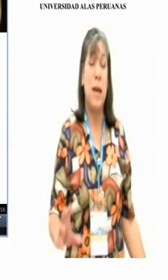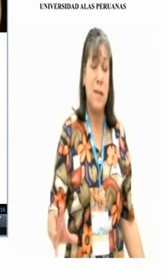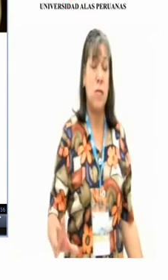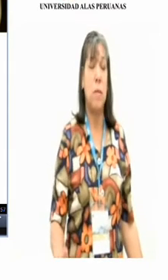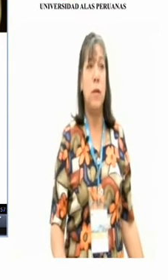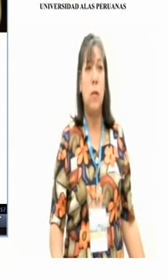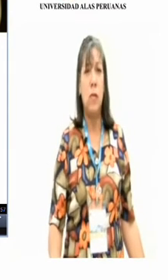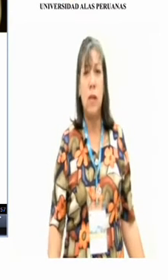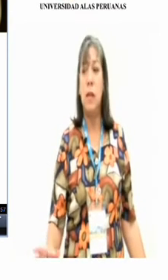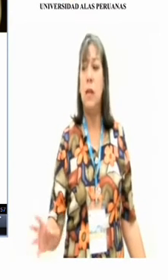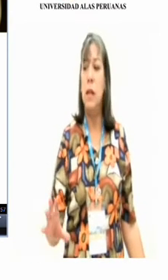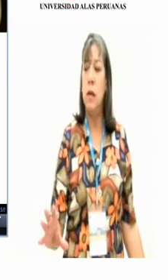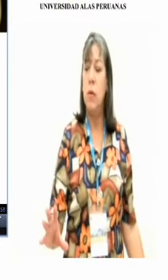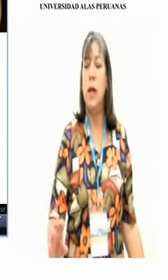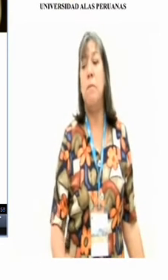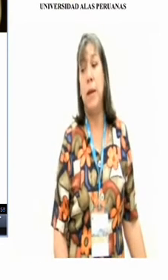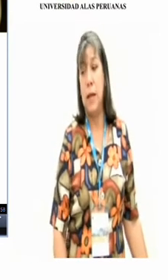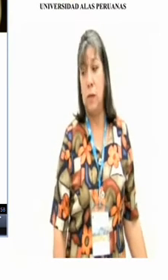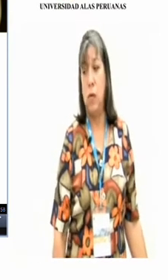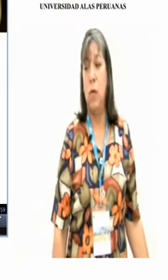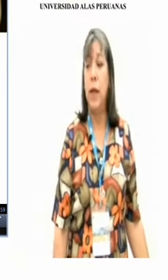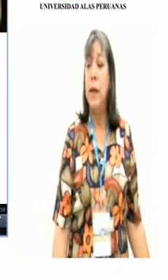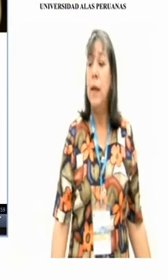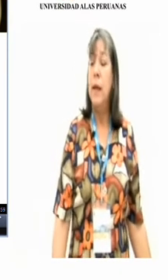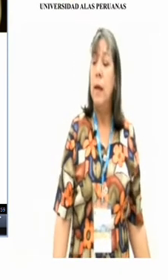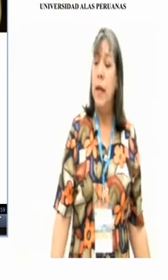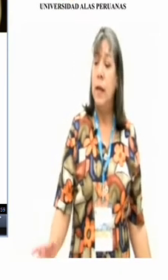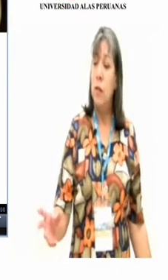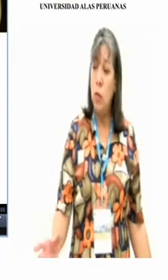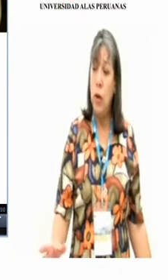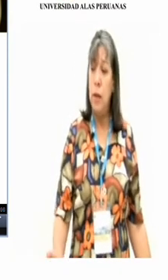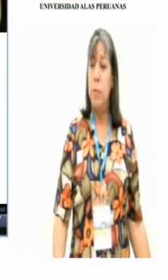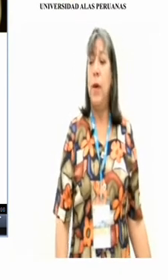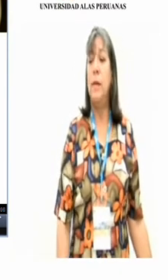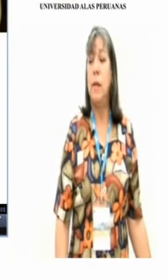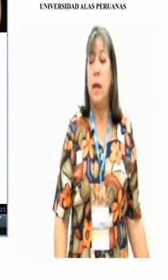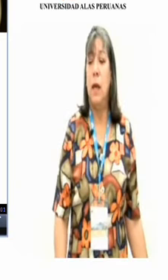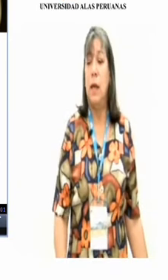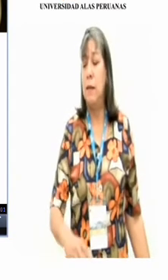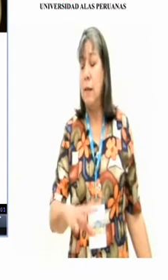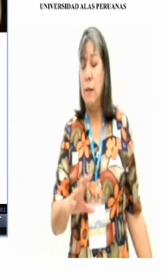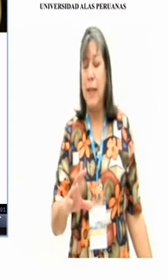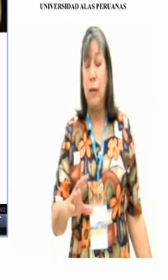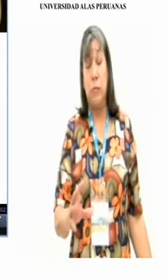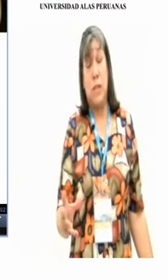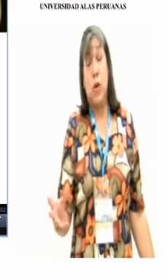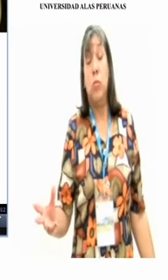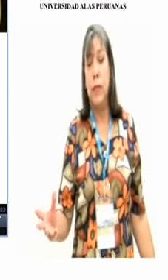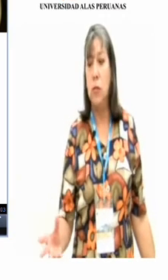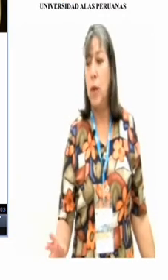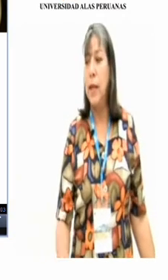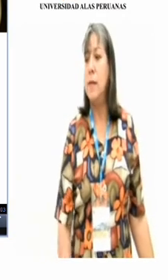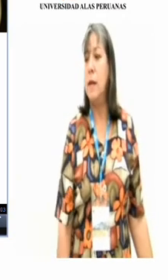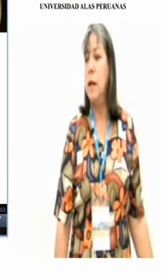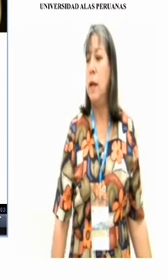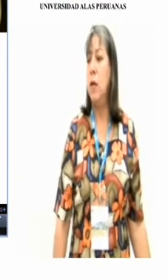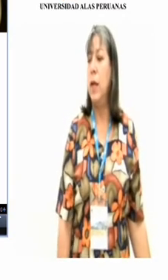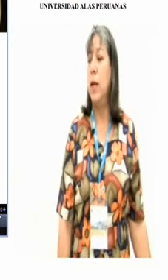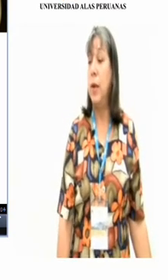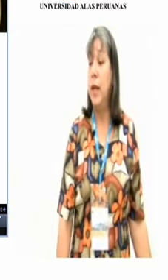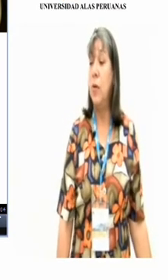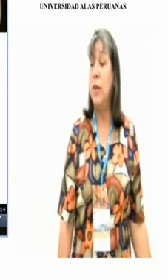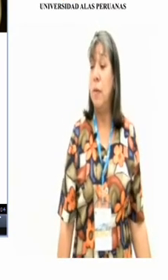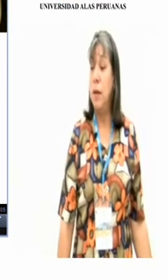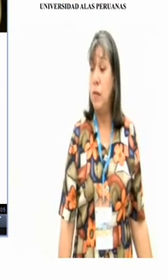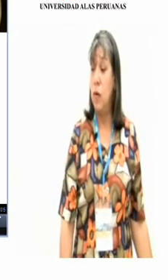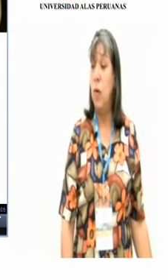en el asesoramiento docente tiene unas implicaciones. Surge, pues, se contextualiza